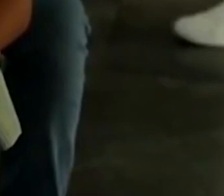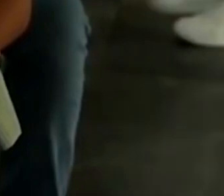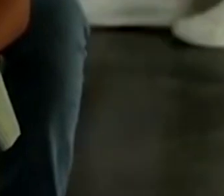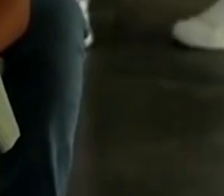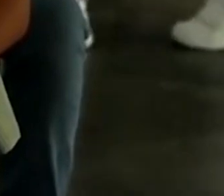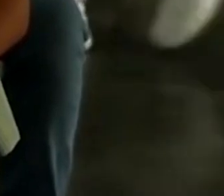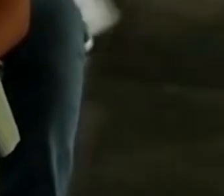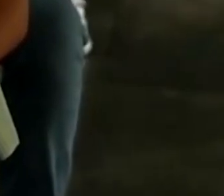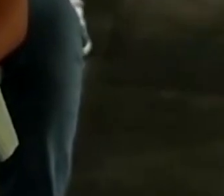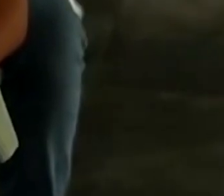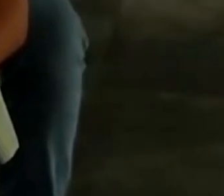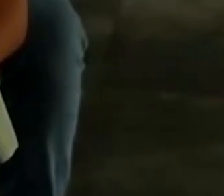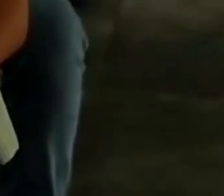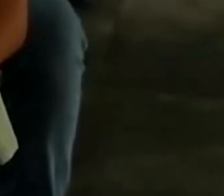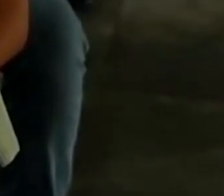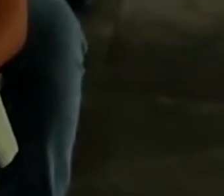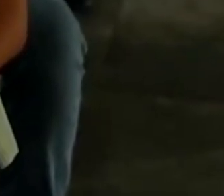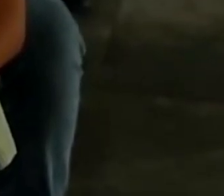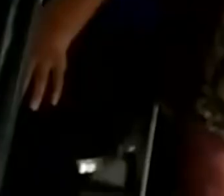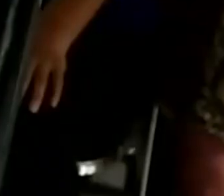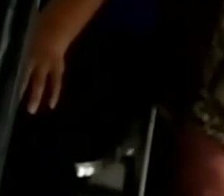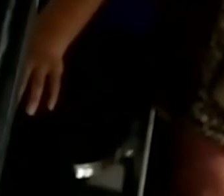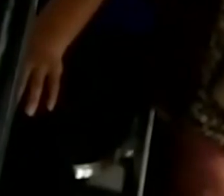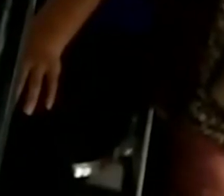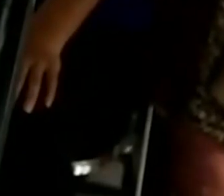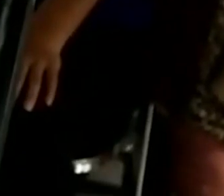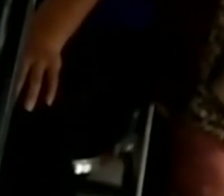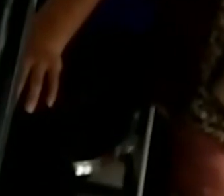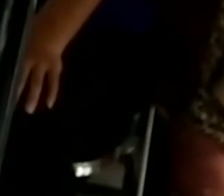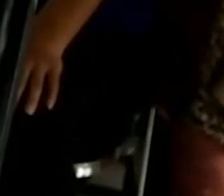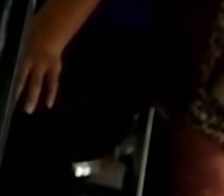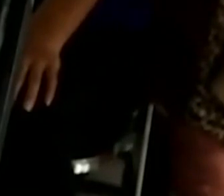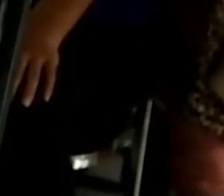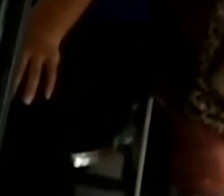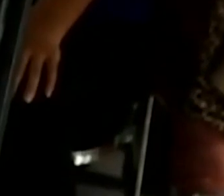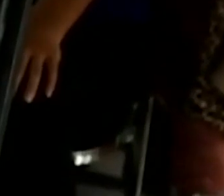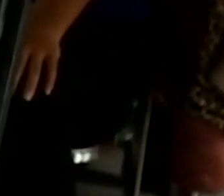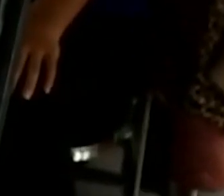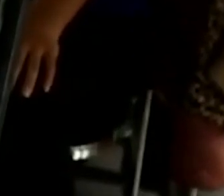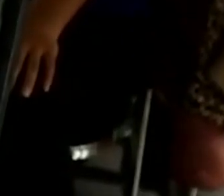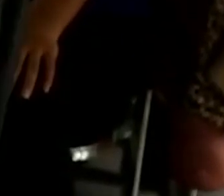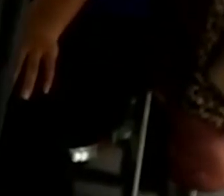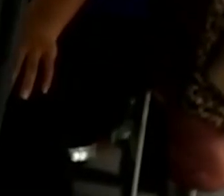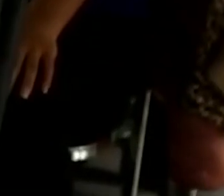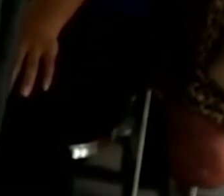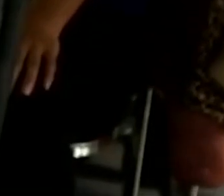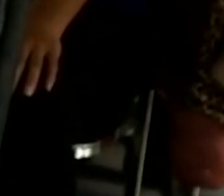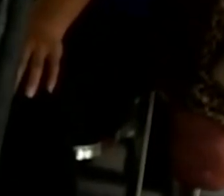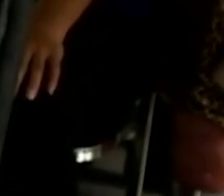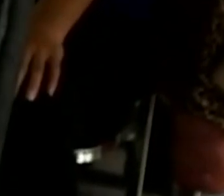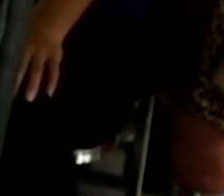14 años sin comorbilidades y que no hayan recibido ninguna dosis de Pfizer. El director general de Gobierno Digital de la Agencia Digital de